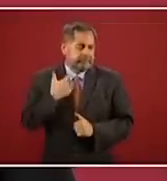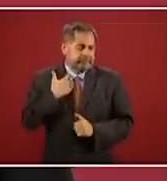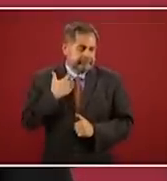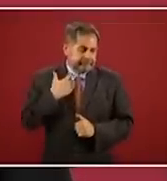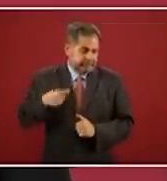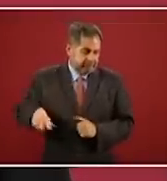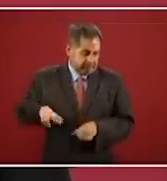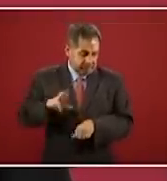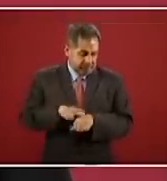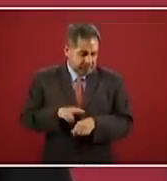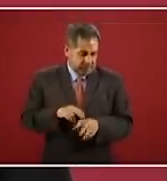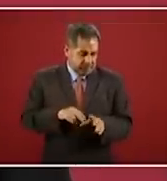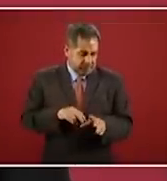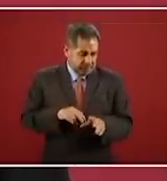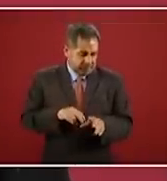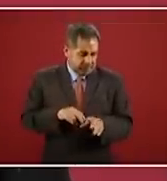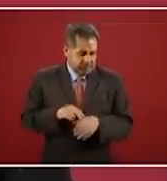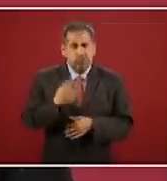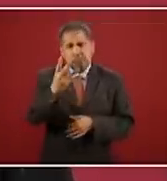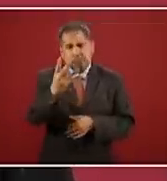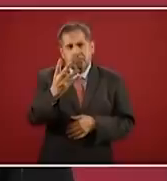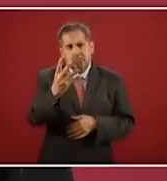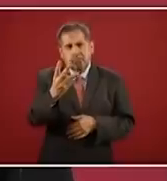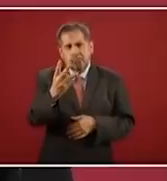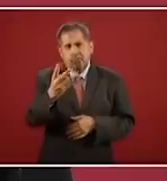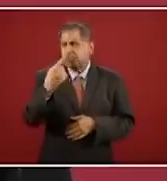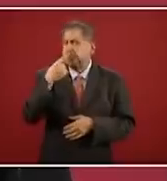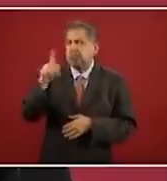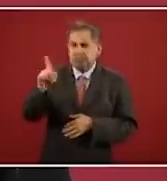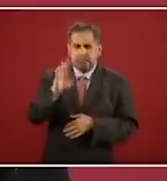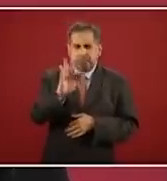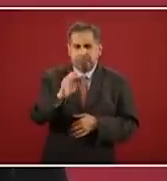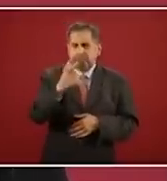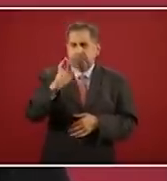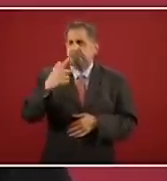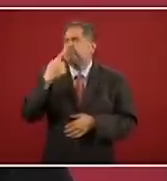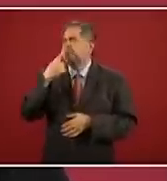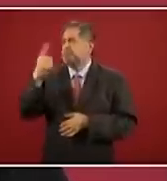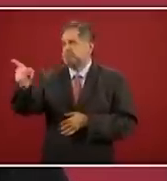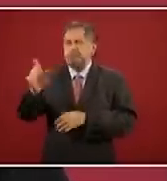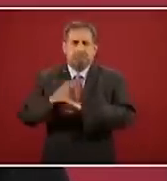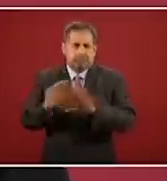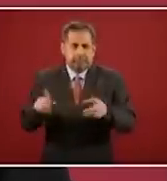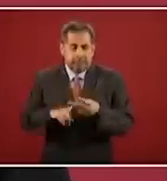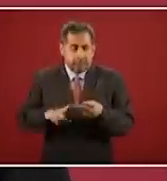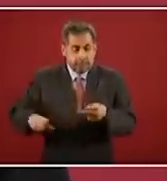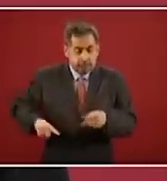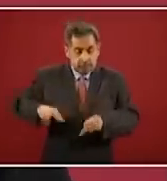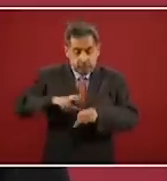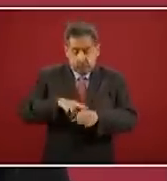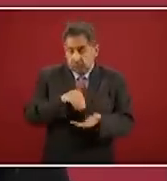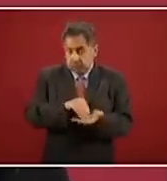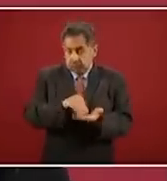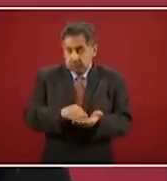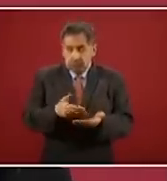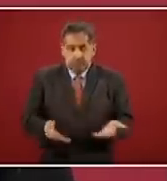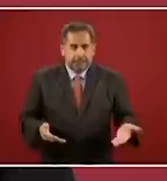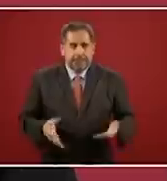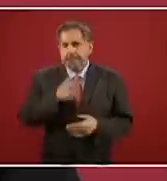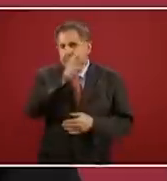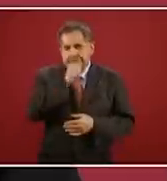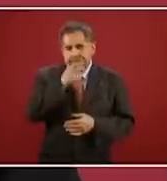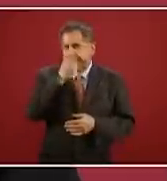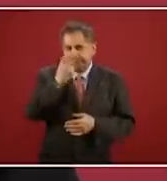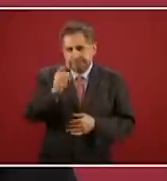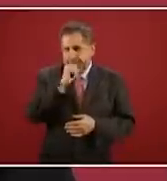exgobernadores, tenemos 4 casos denunciados ante la Fiscalía General de la República. Gobernadores en funciones no podría dar el